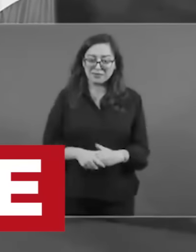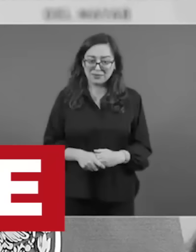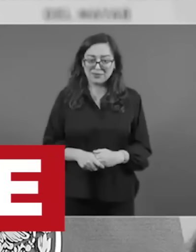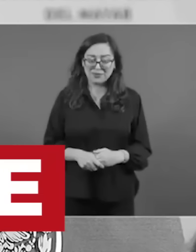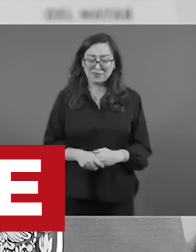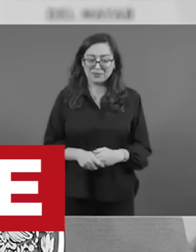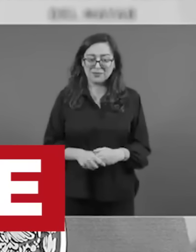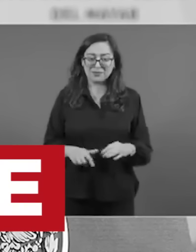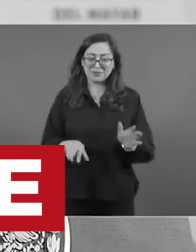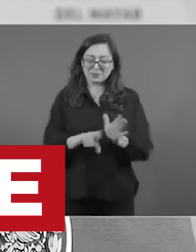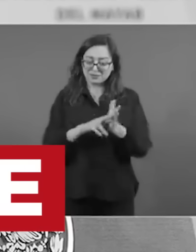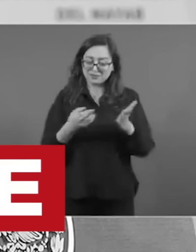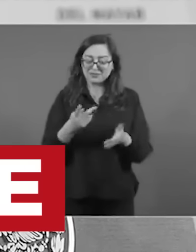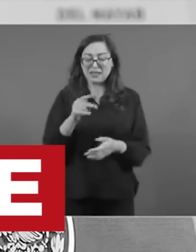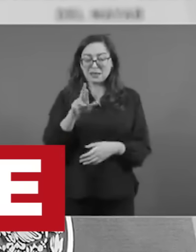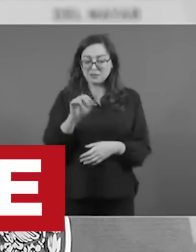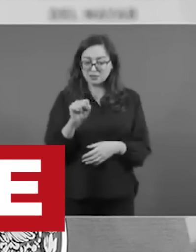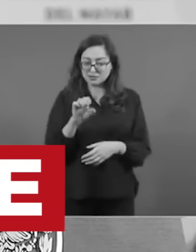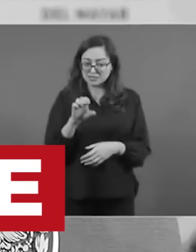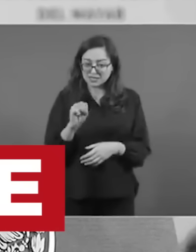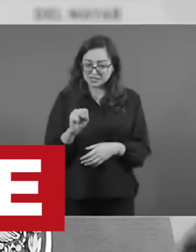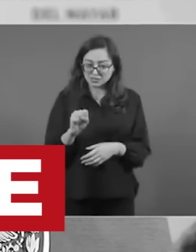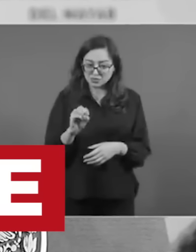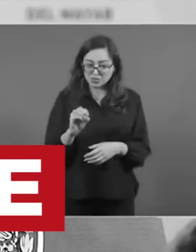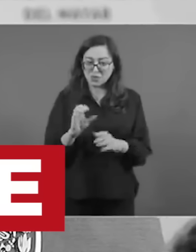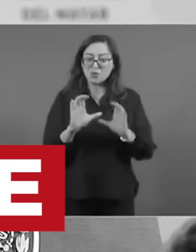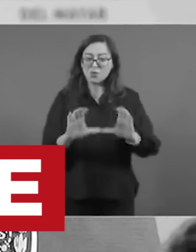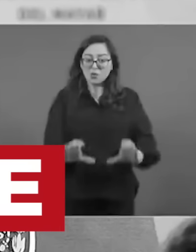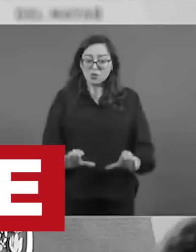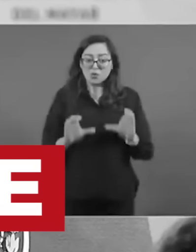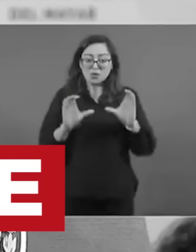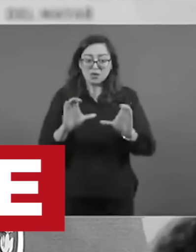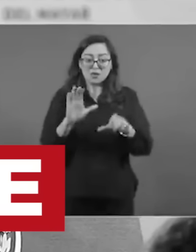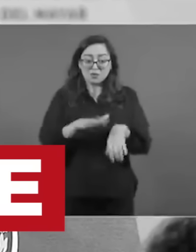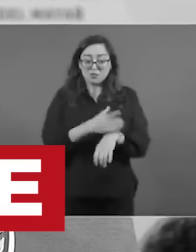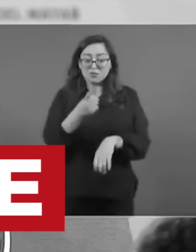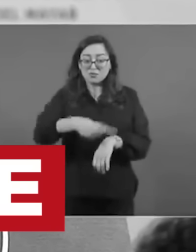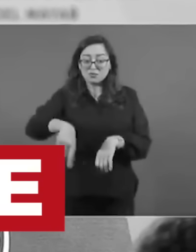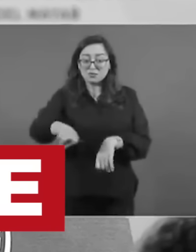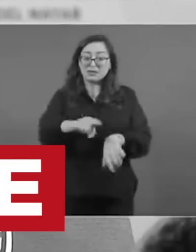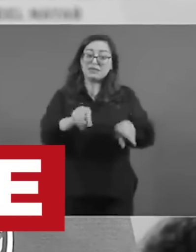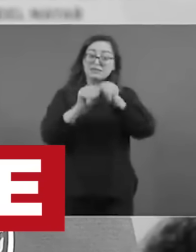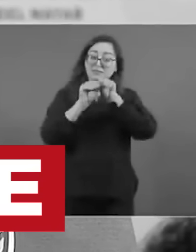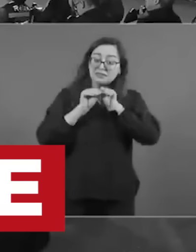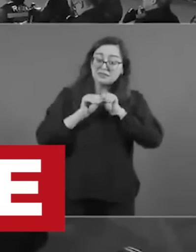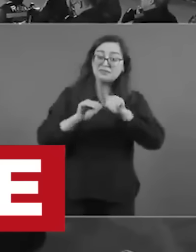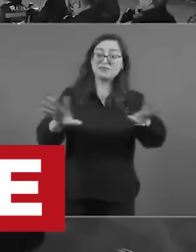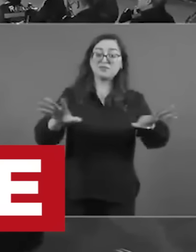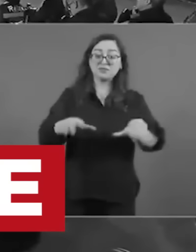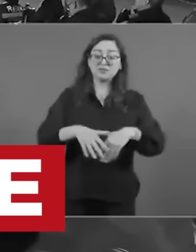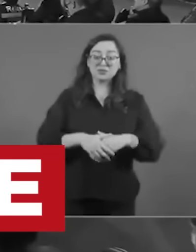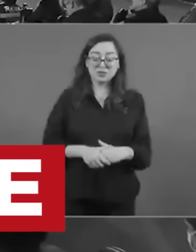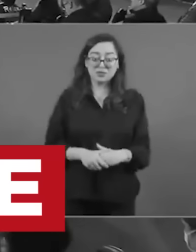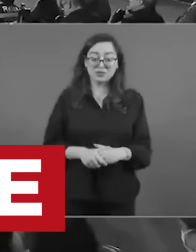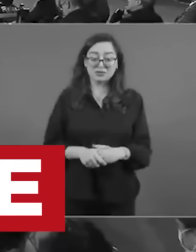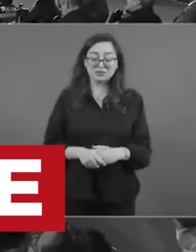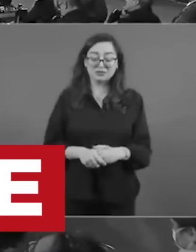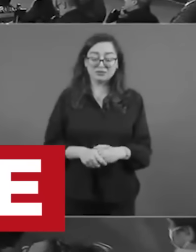porque resulta que las notas de ustedes son las que utilizan